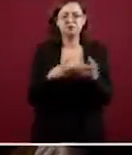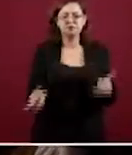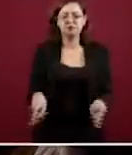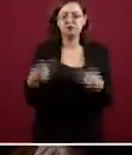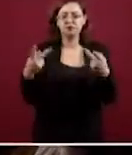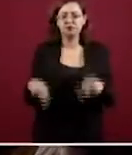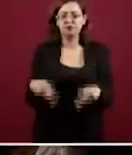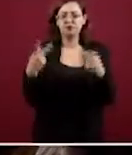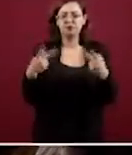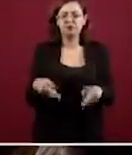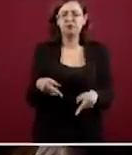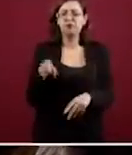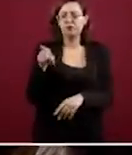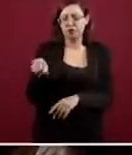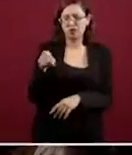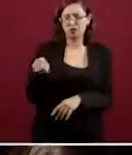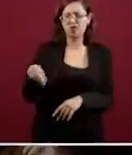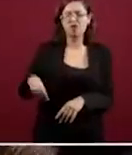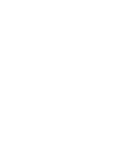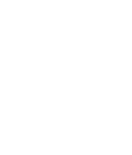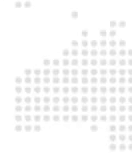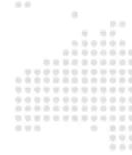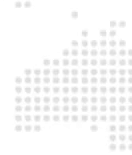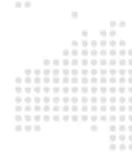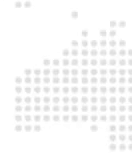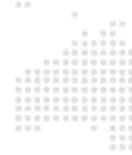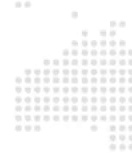en relación a este presunto delincuente